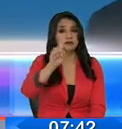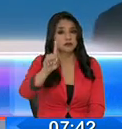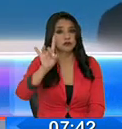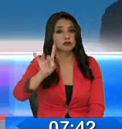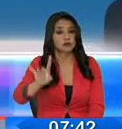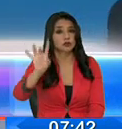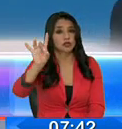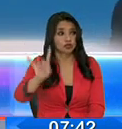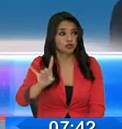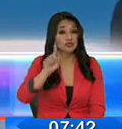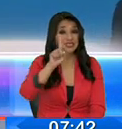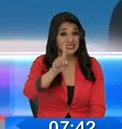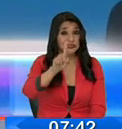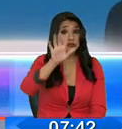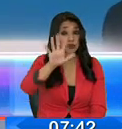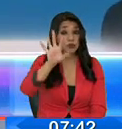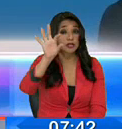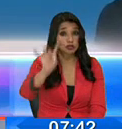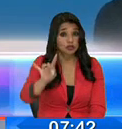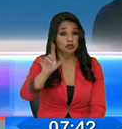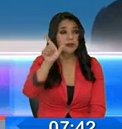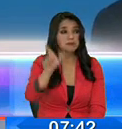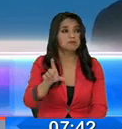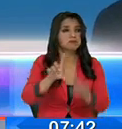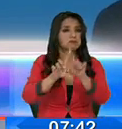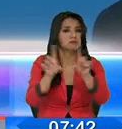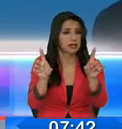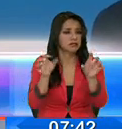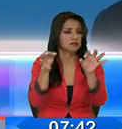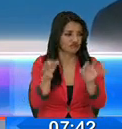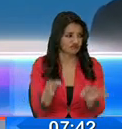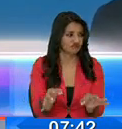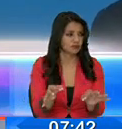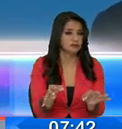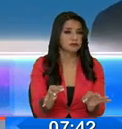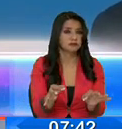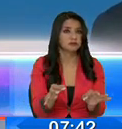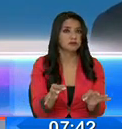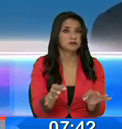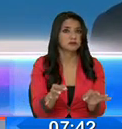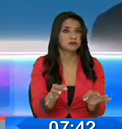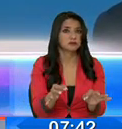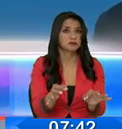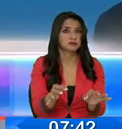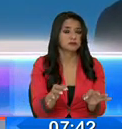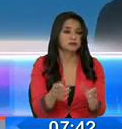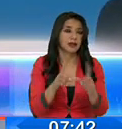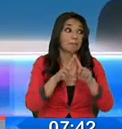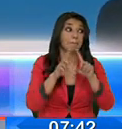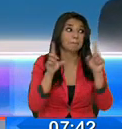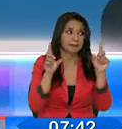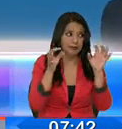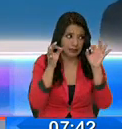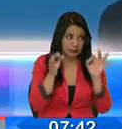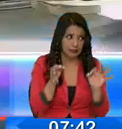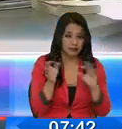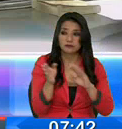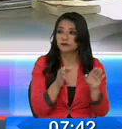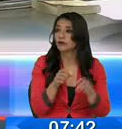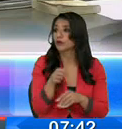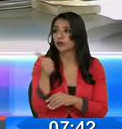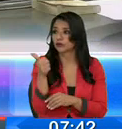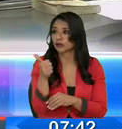fueron no son empresas existentes que son por lo tanto la tiene la provisión de empresas y además